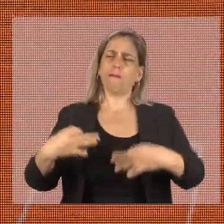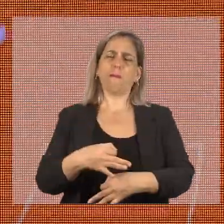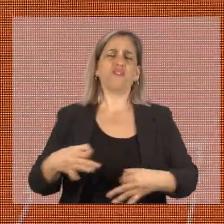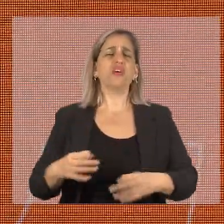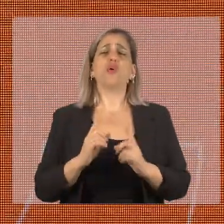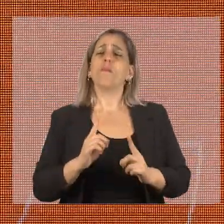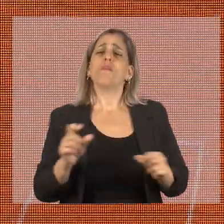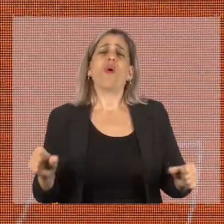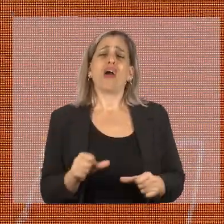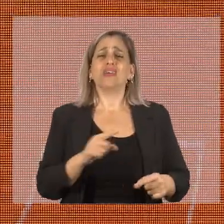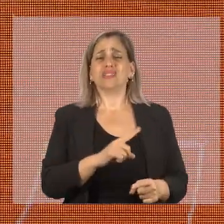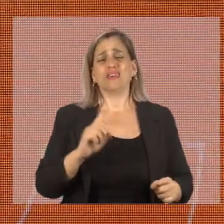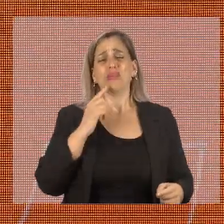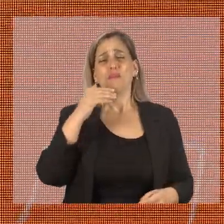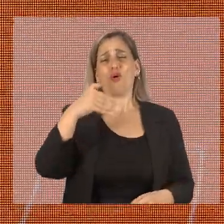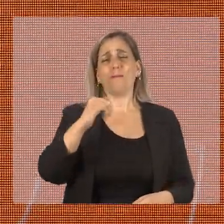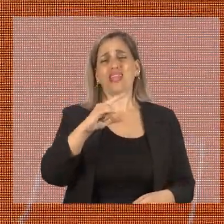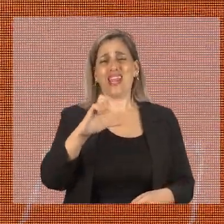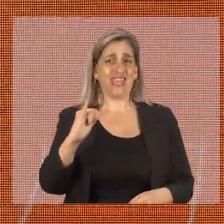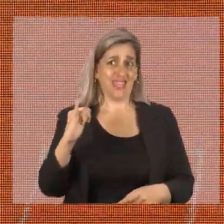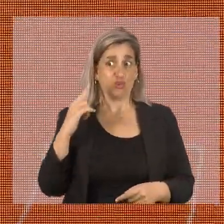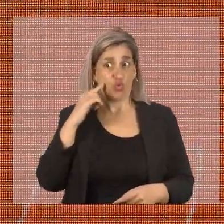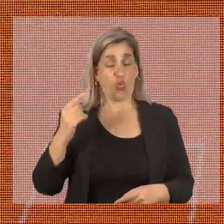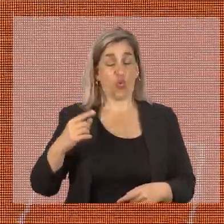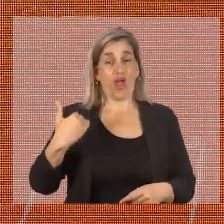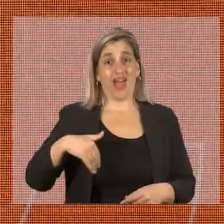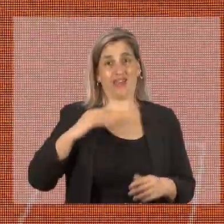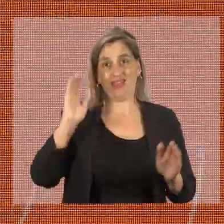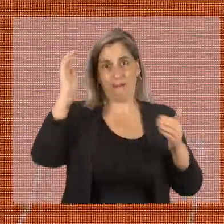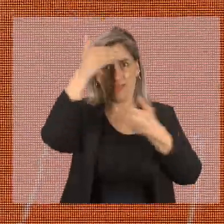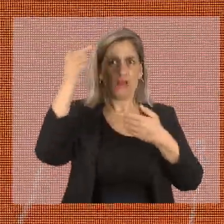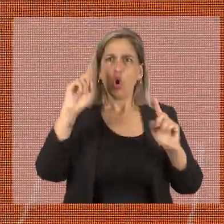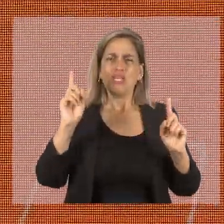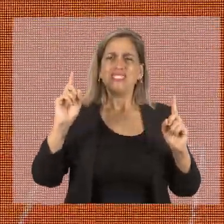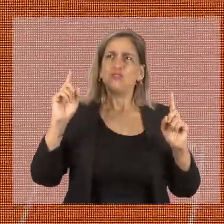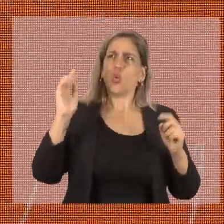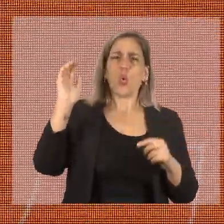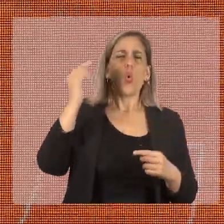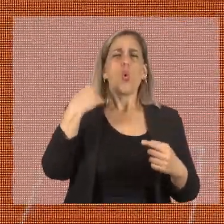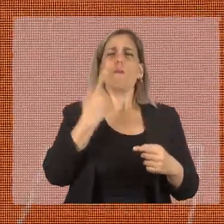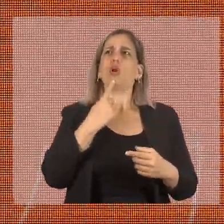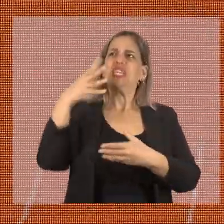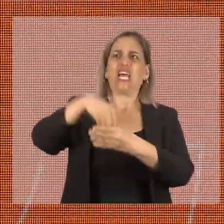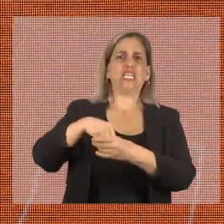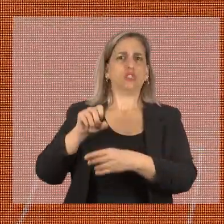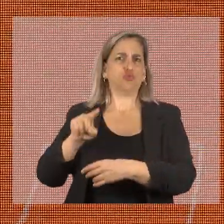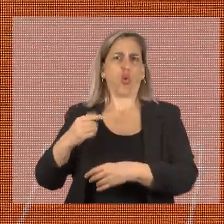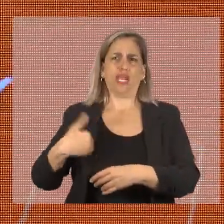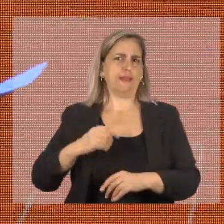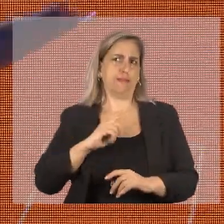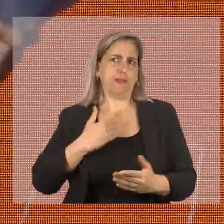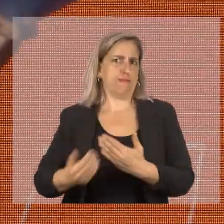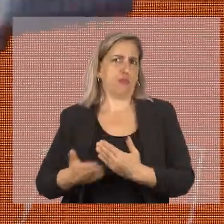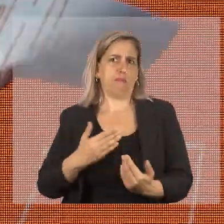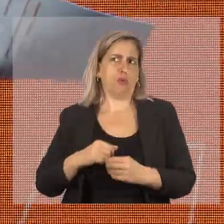lo mismo con el presidente electo Milei. Hay que decirle, mirá, no nos metemos en la política exterior, interior de cada país. A mí no me importa la